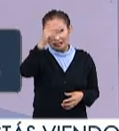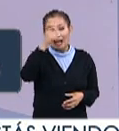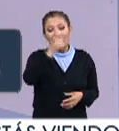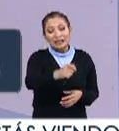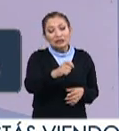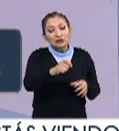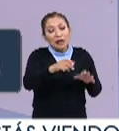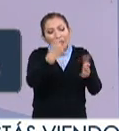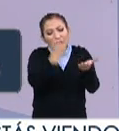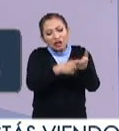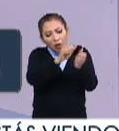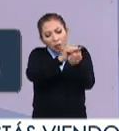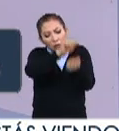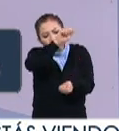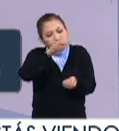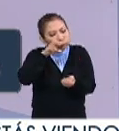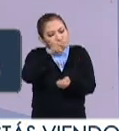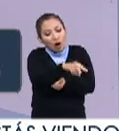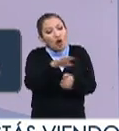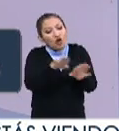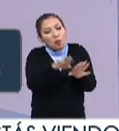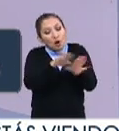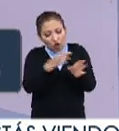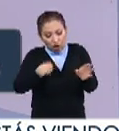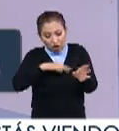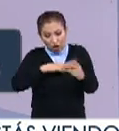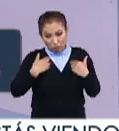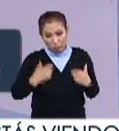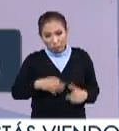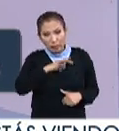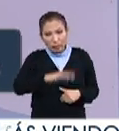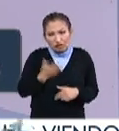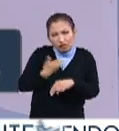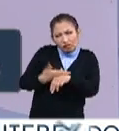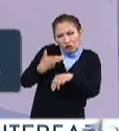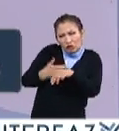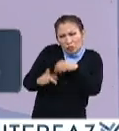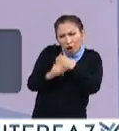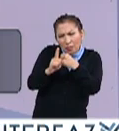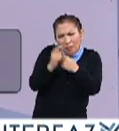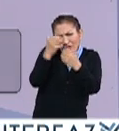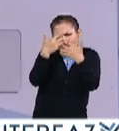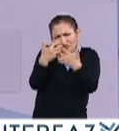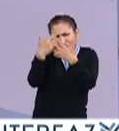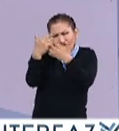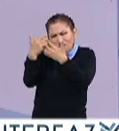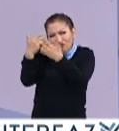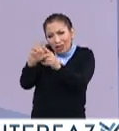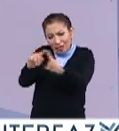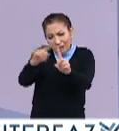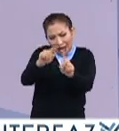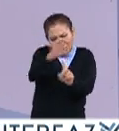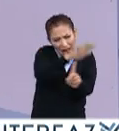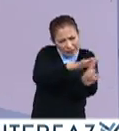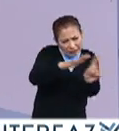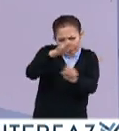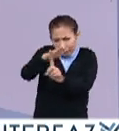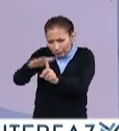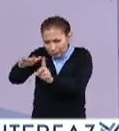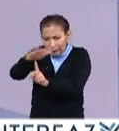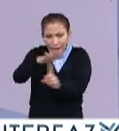la manera como las personas podemos resolver ciertos problemas de acuerdo a diferentes entornos,